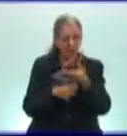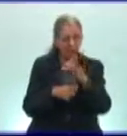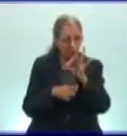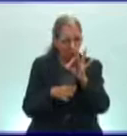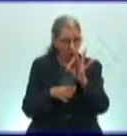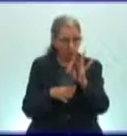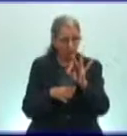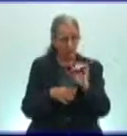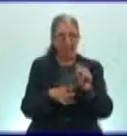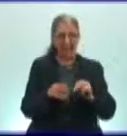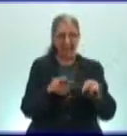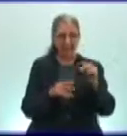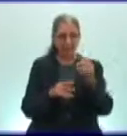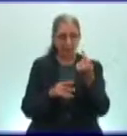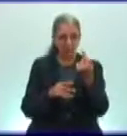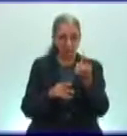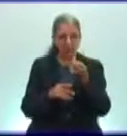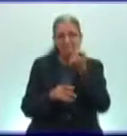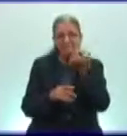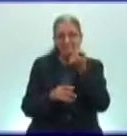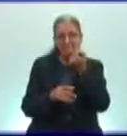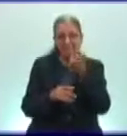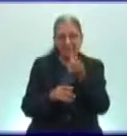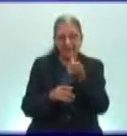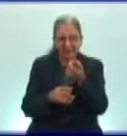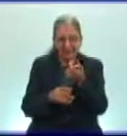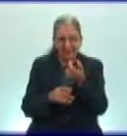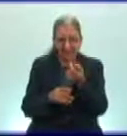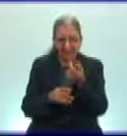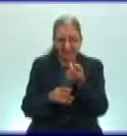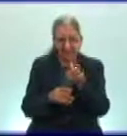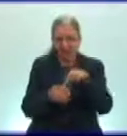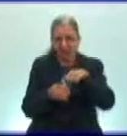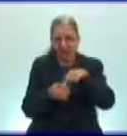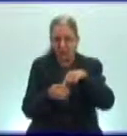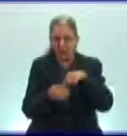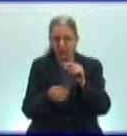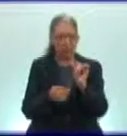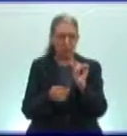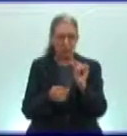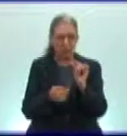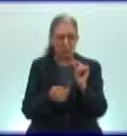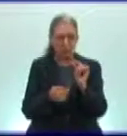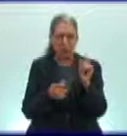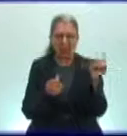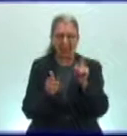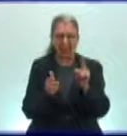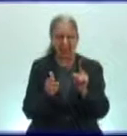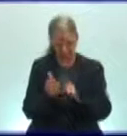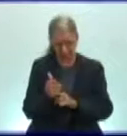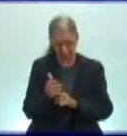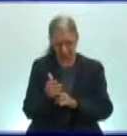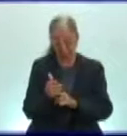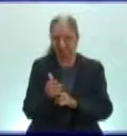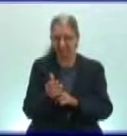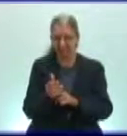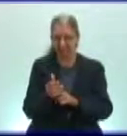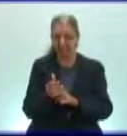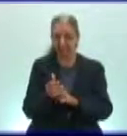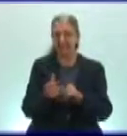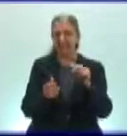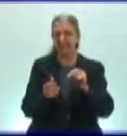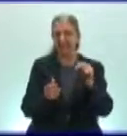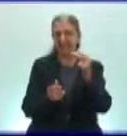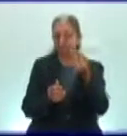1 representa el nivel de menor energía, el nivel que está más cerca del núcleo. Y el